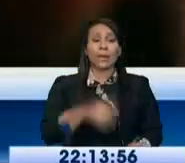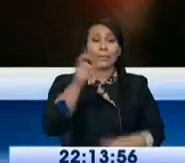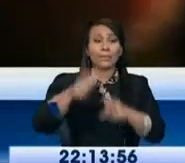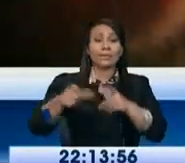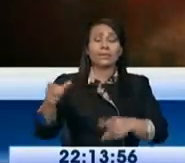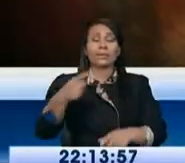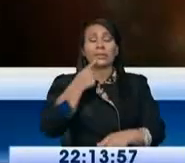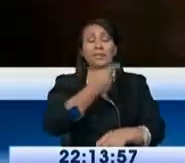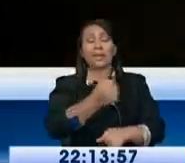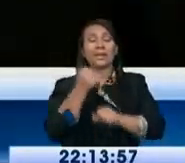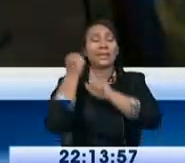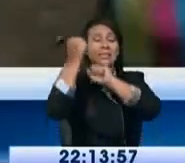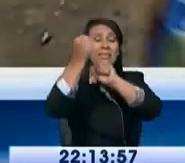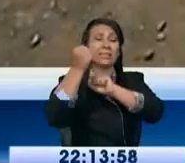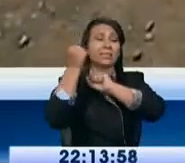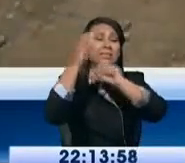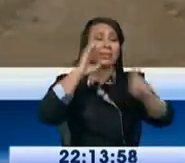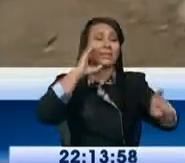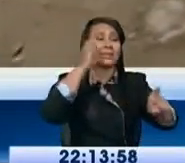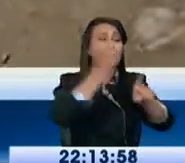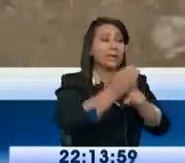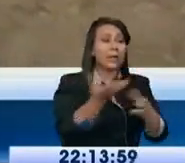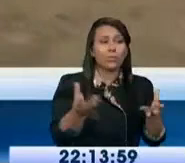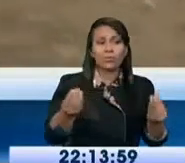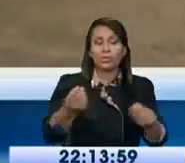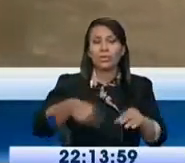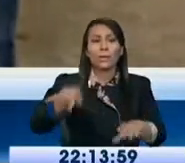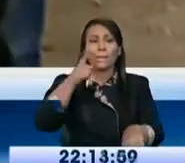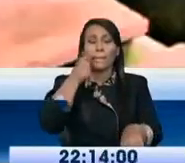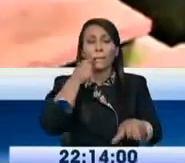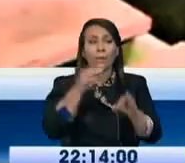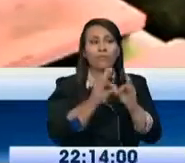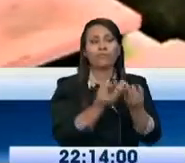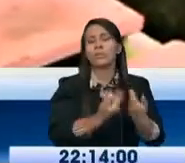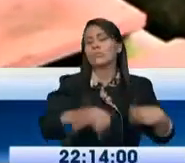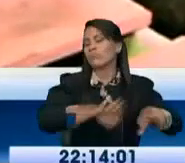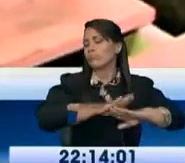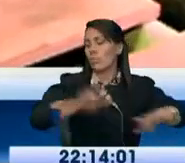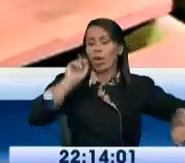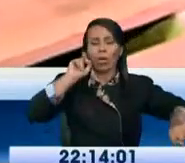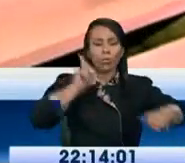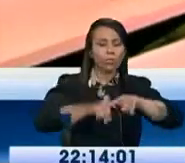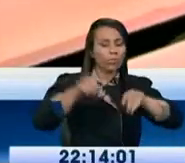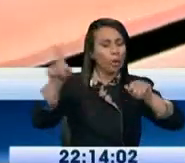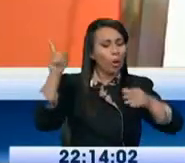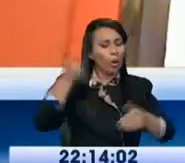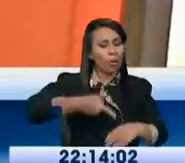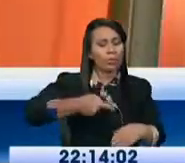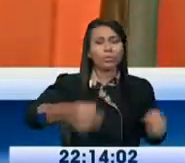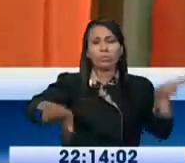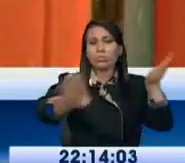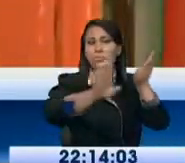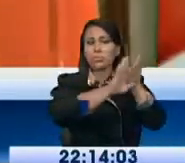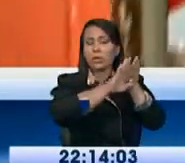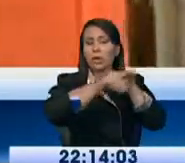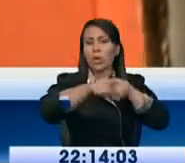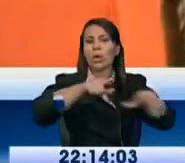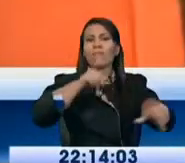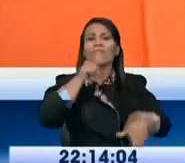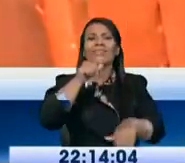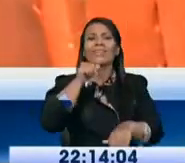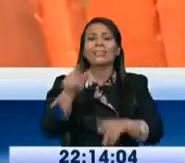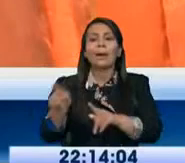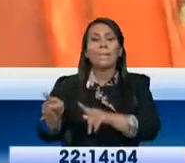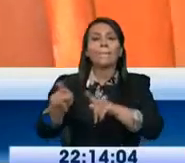En medio de los reclamos de los pacientes y padres de familia, se clausuró el lugar debido a que, según la policía y comisarios, el sitio no contaba con